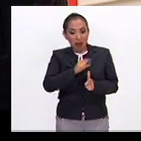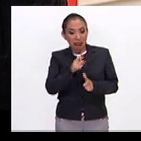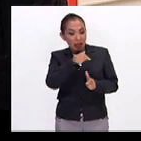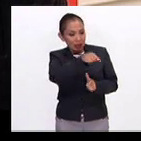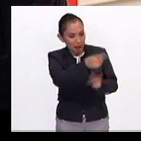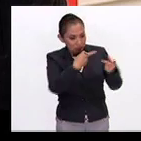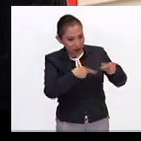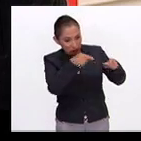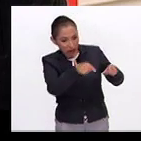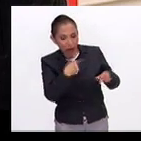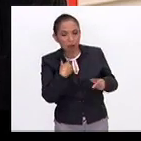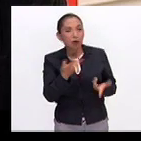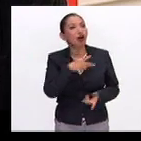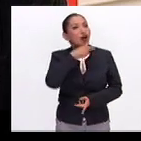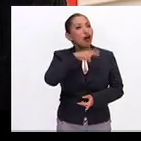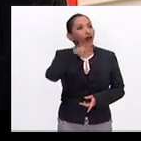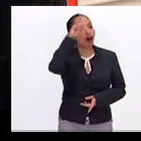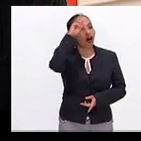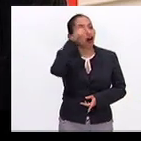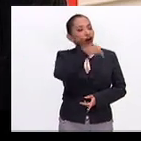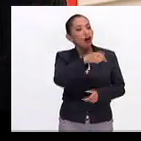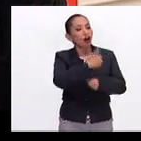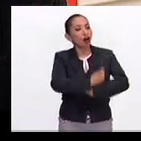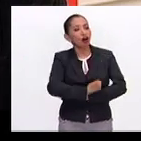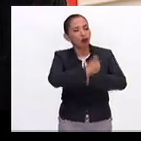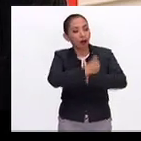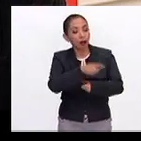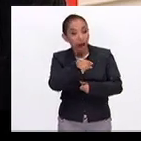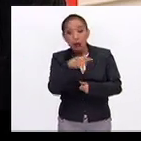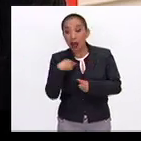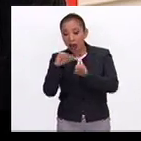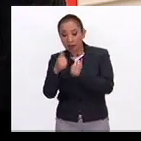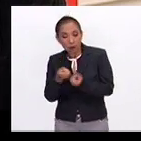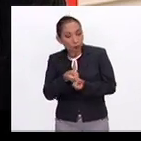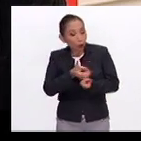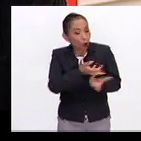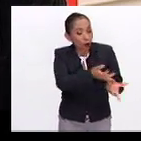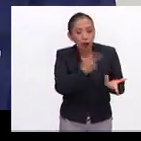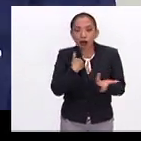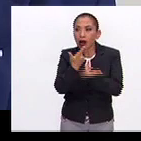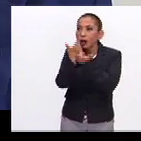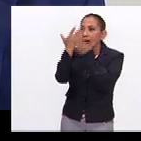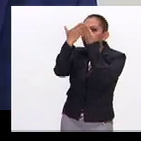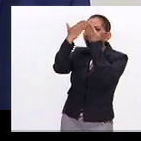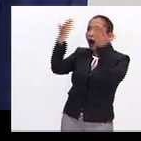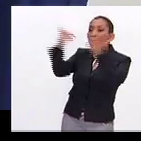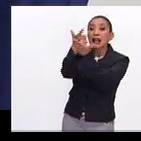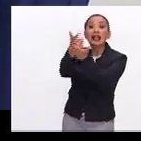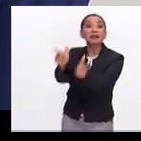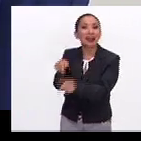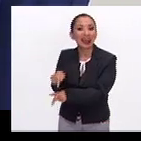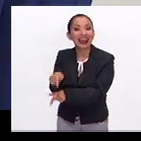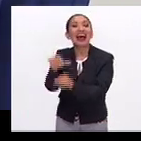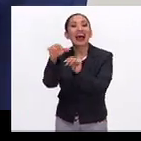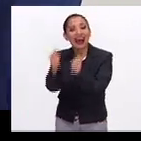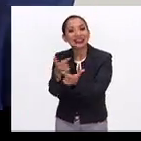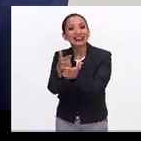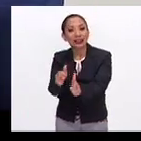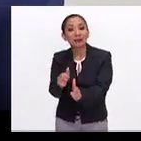dificultades. Sin dificultades, el arte no está ahí y la libertad nunca está ahí. ¿Qué les diría a